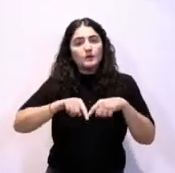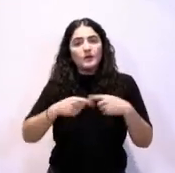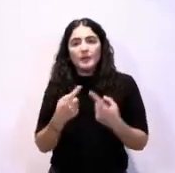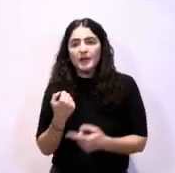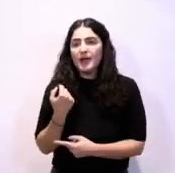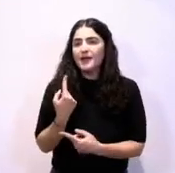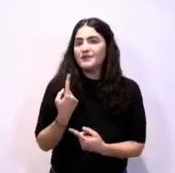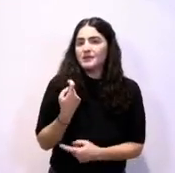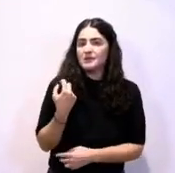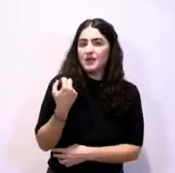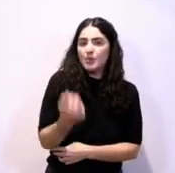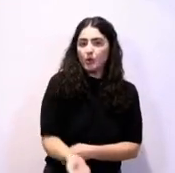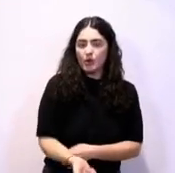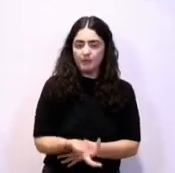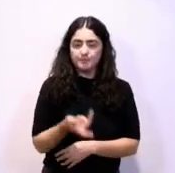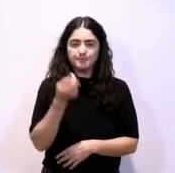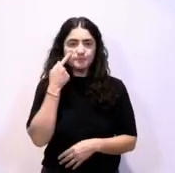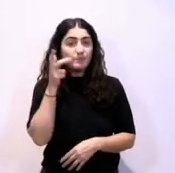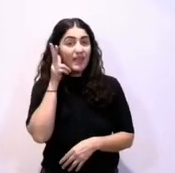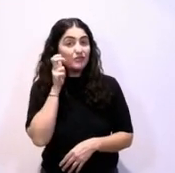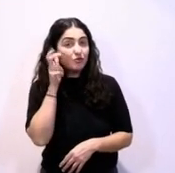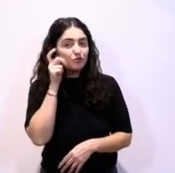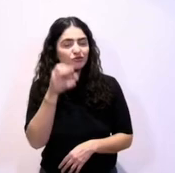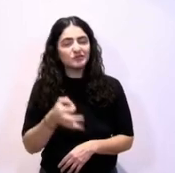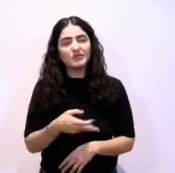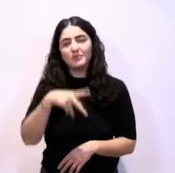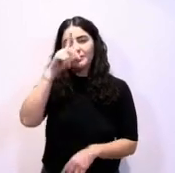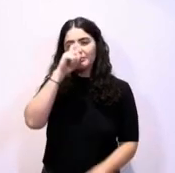Mire, cuando le escucho siempre me acuerdo de lo mismo.